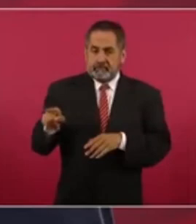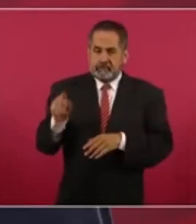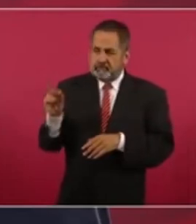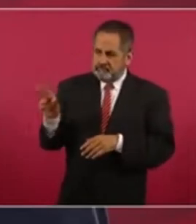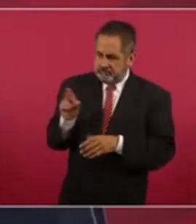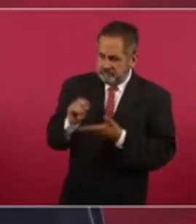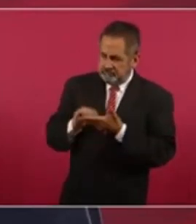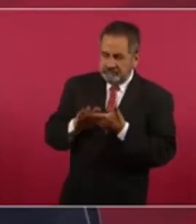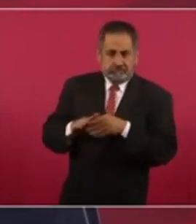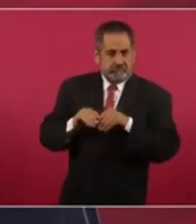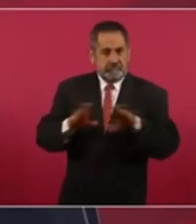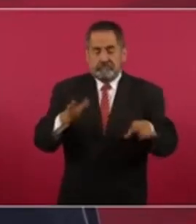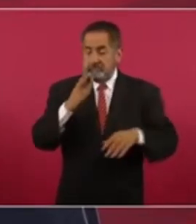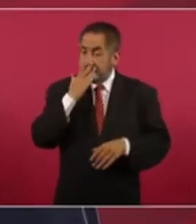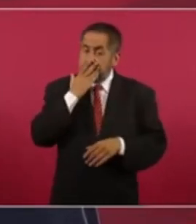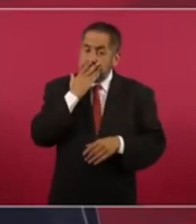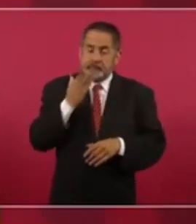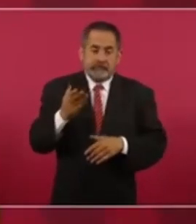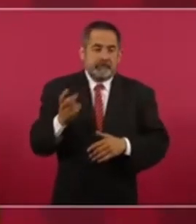bibliografía,